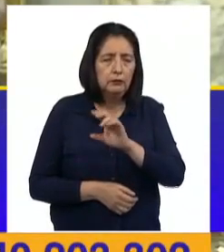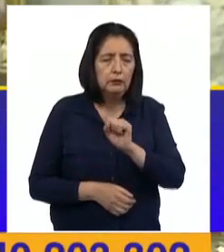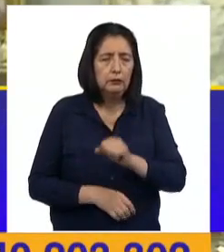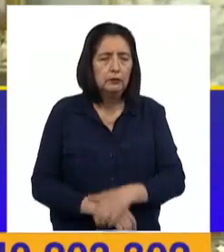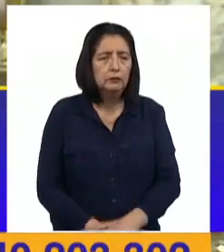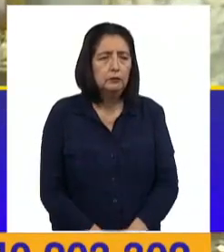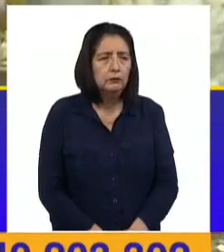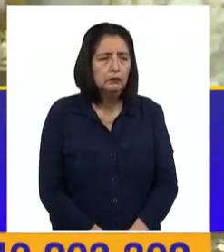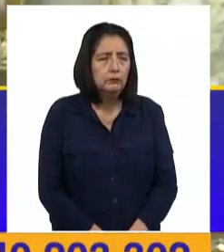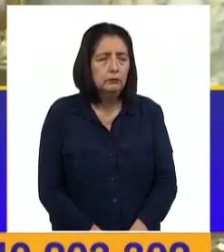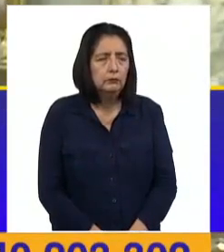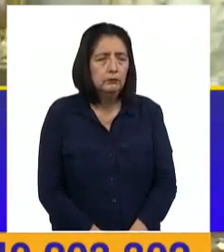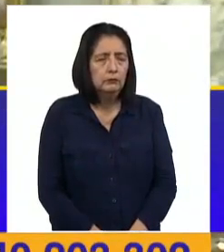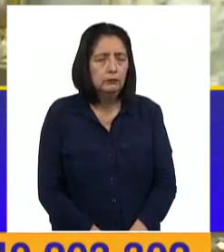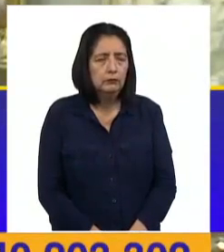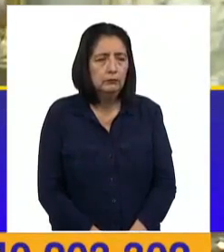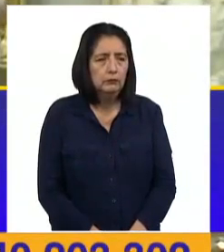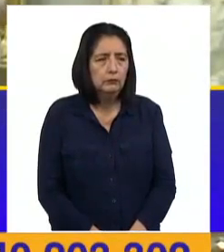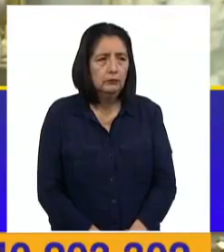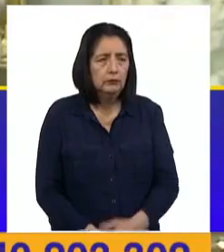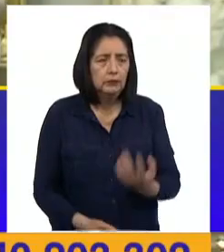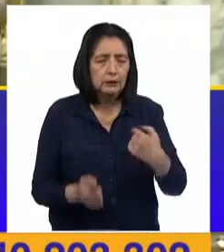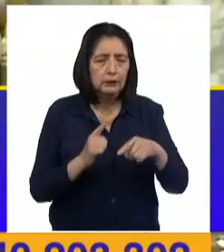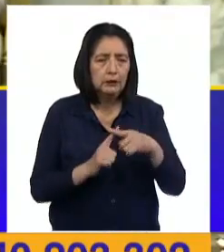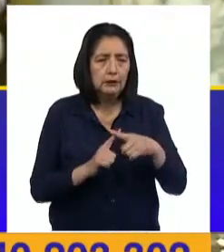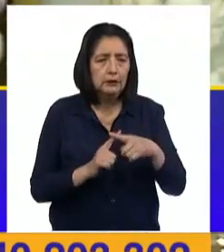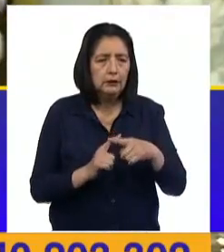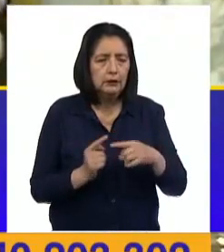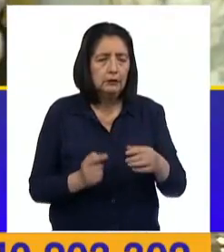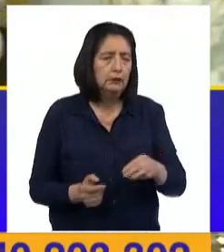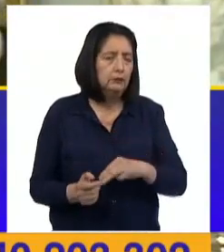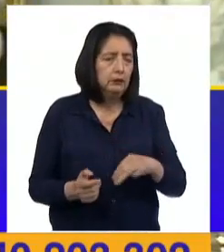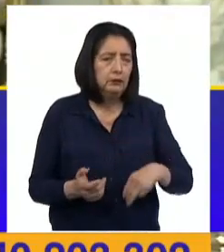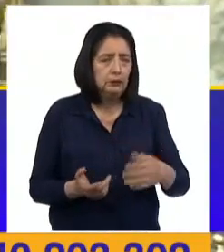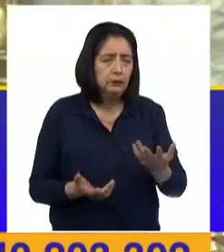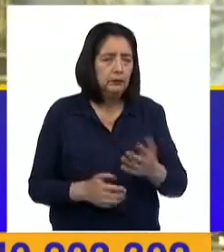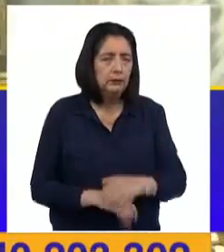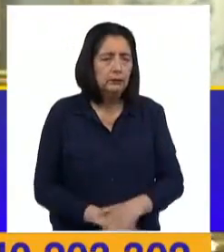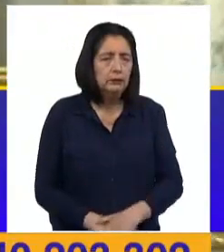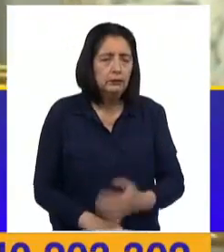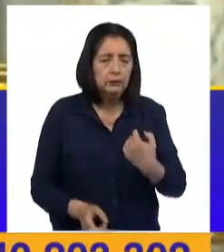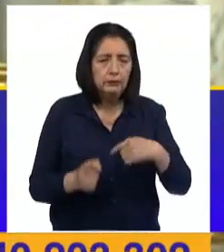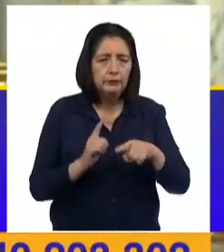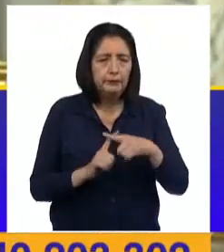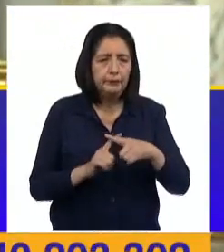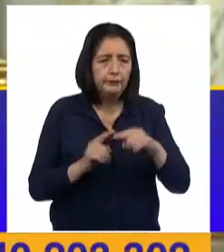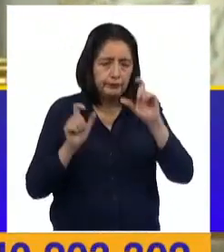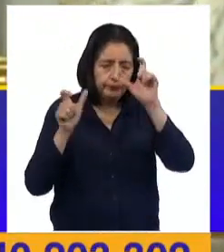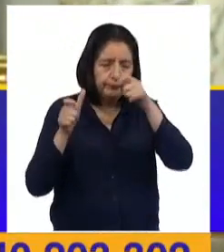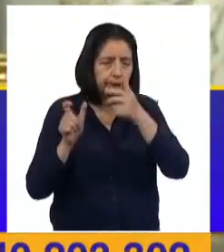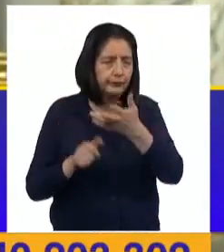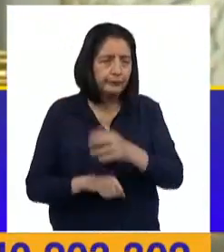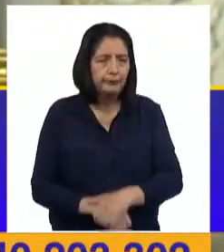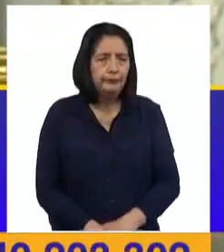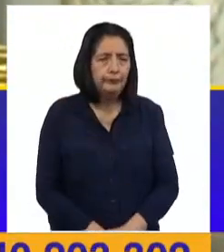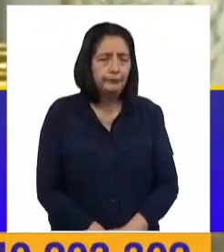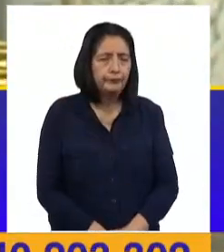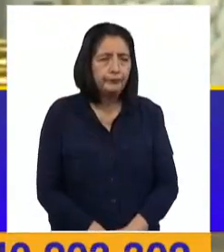Araos, ex ministro de Estado. La lectura ex congresista de la República,